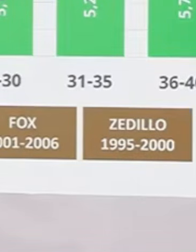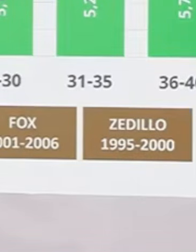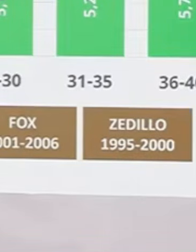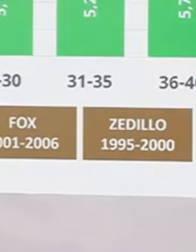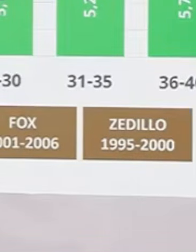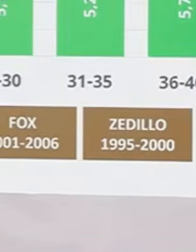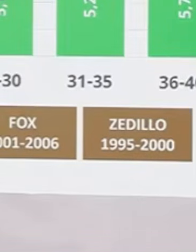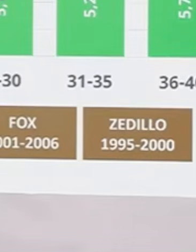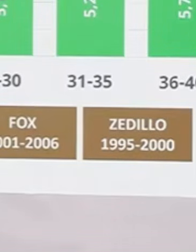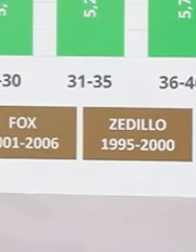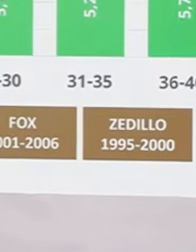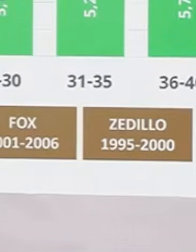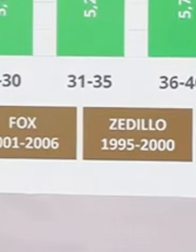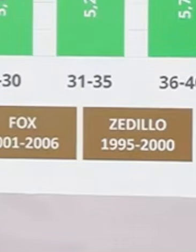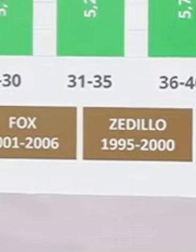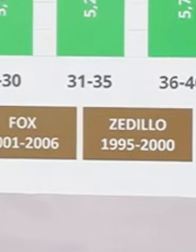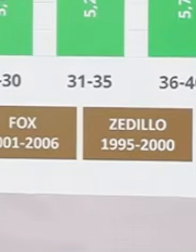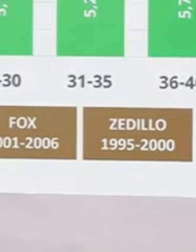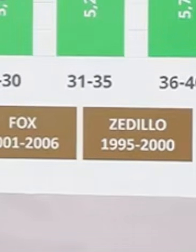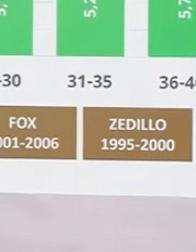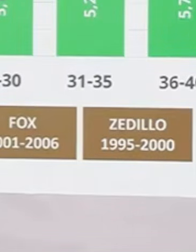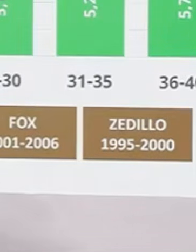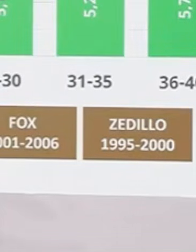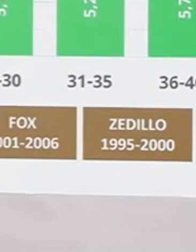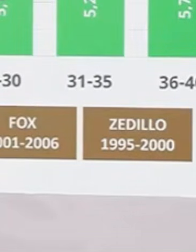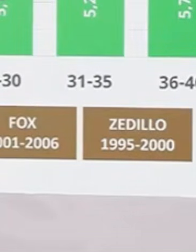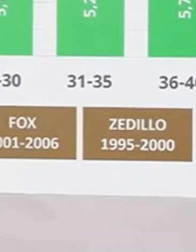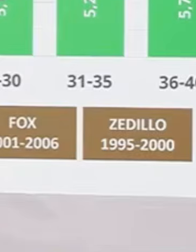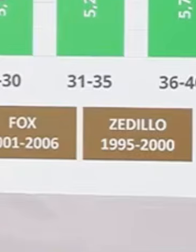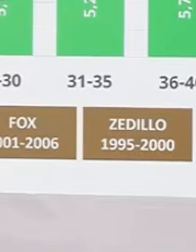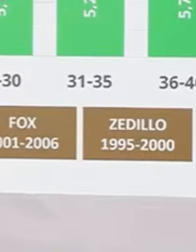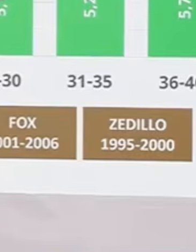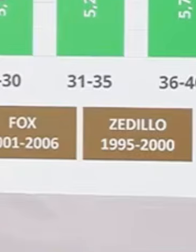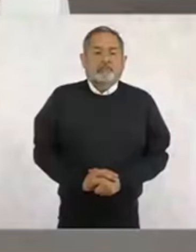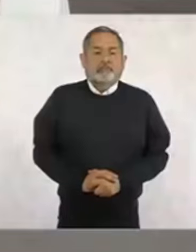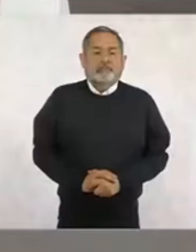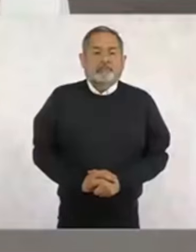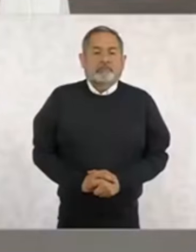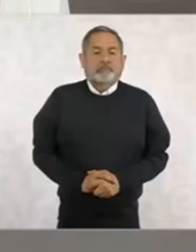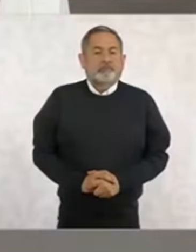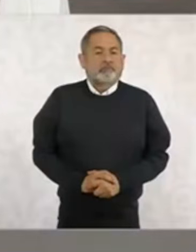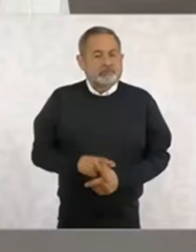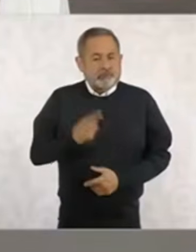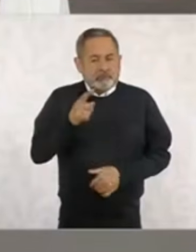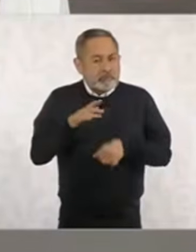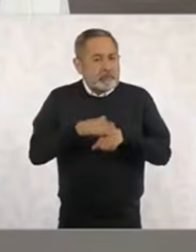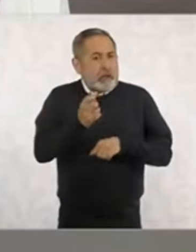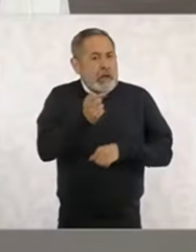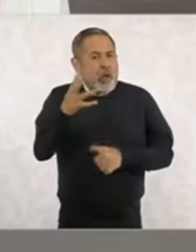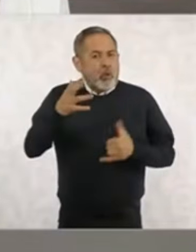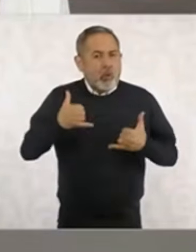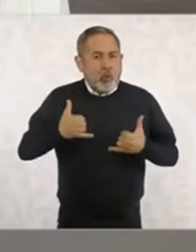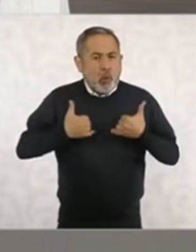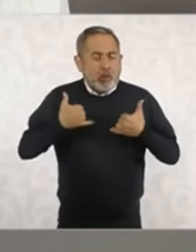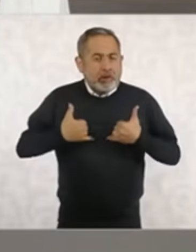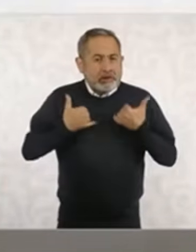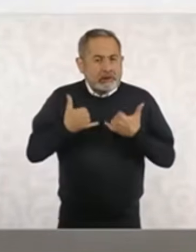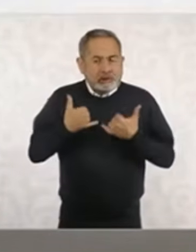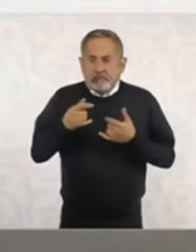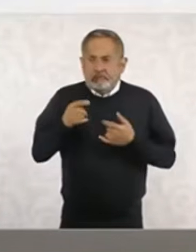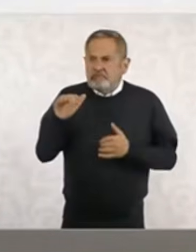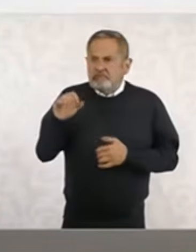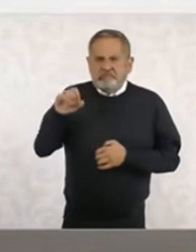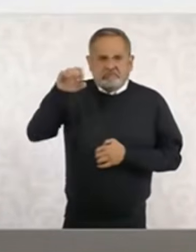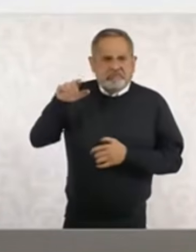hubiera un brote en adultos jóvenes responde a la baja cobertura de segundas dosis en años